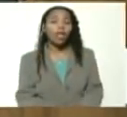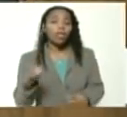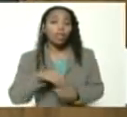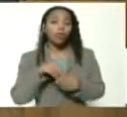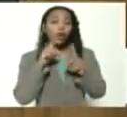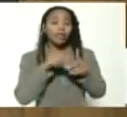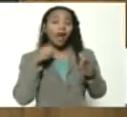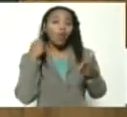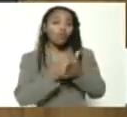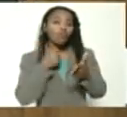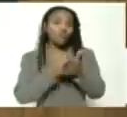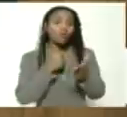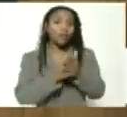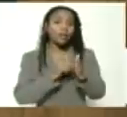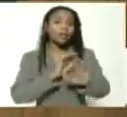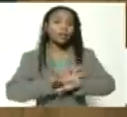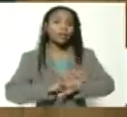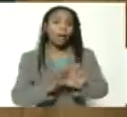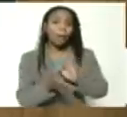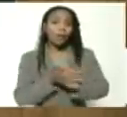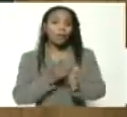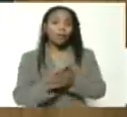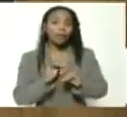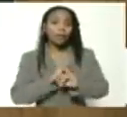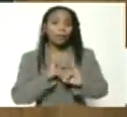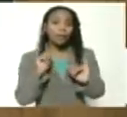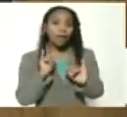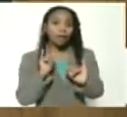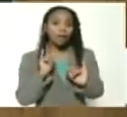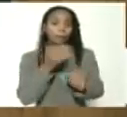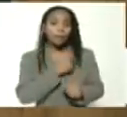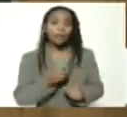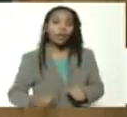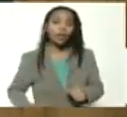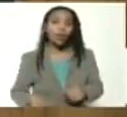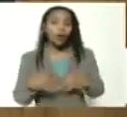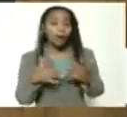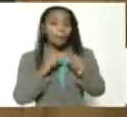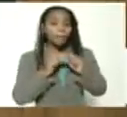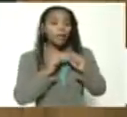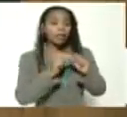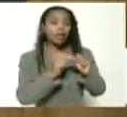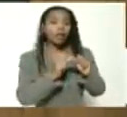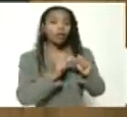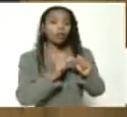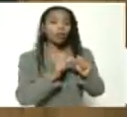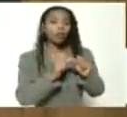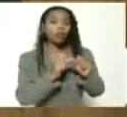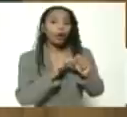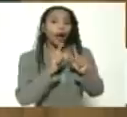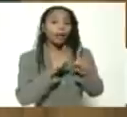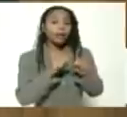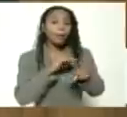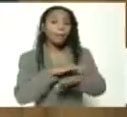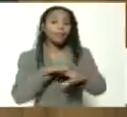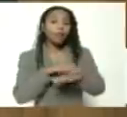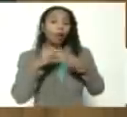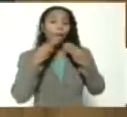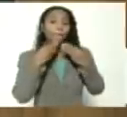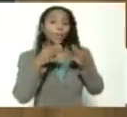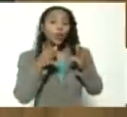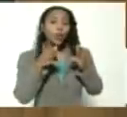estas luchas, ya para terminar, ciudadano presidente, que hemos mantenido en este Ministerio